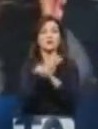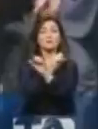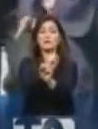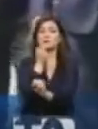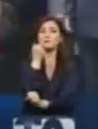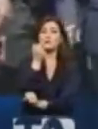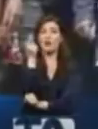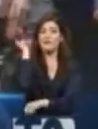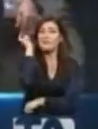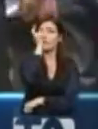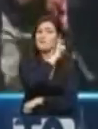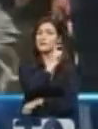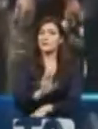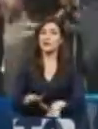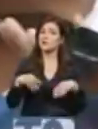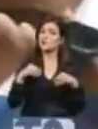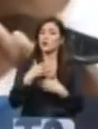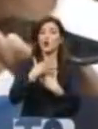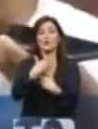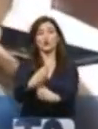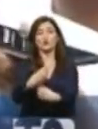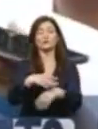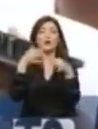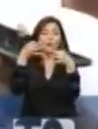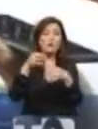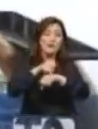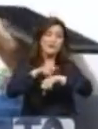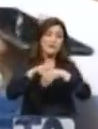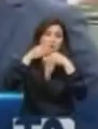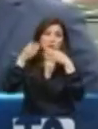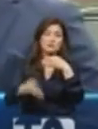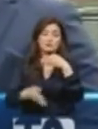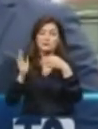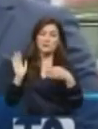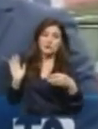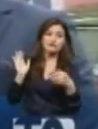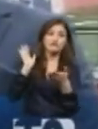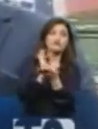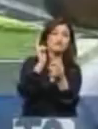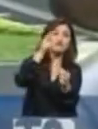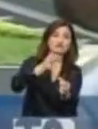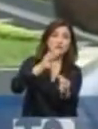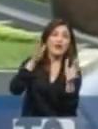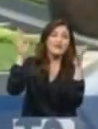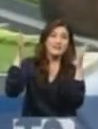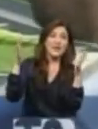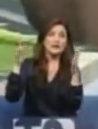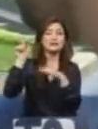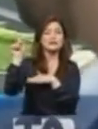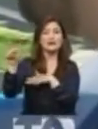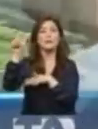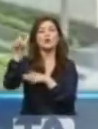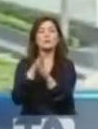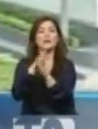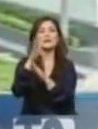aseguró que será difícil de acatar. Lo cierto es que una vez cumplido el plazo, su inasistencia daría paso a un nuevo escenario, como lo explica el